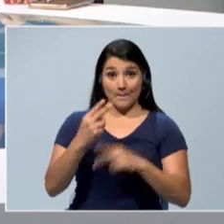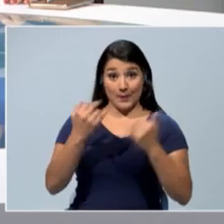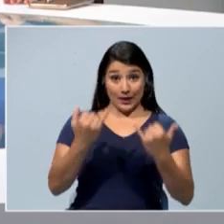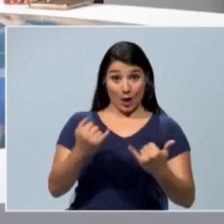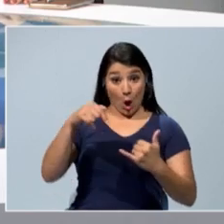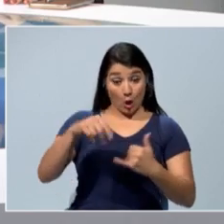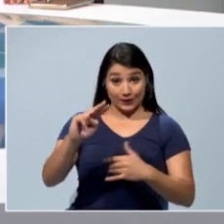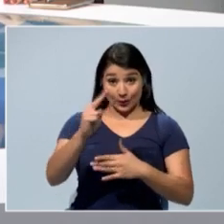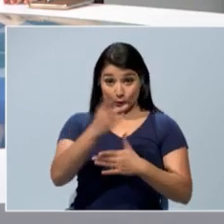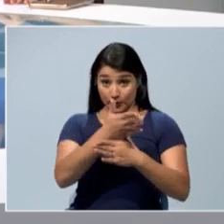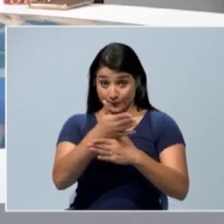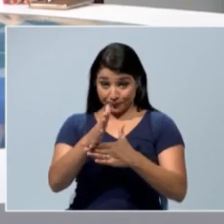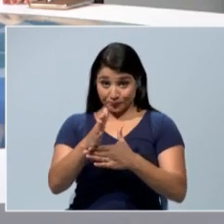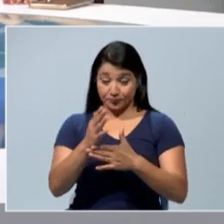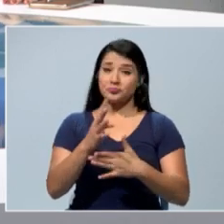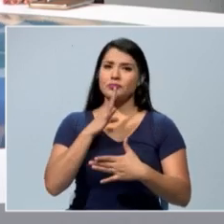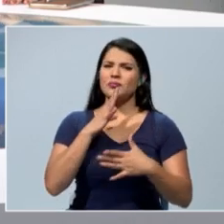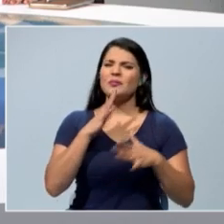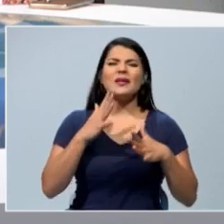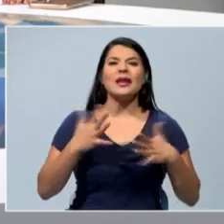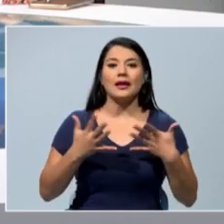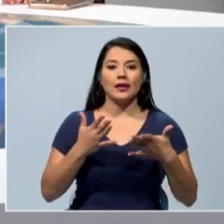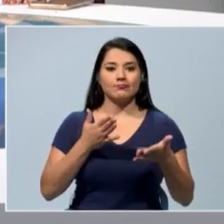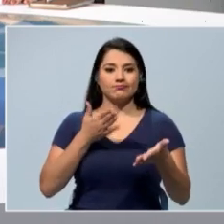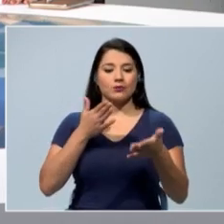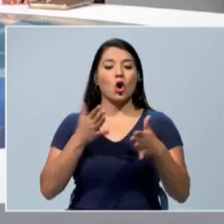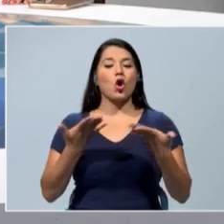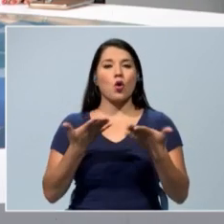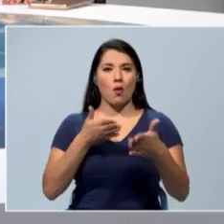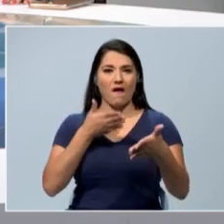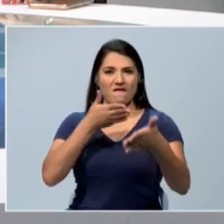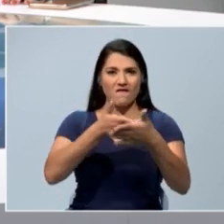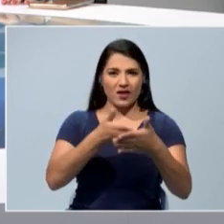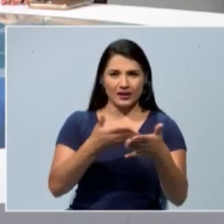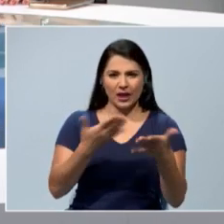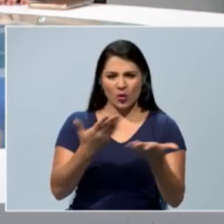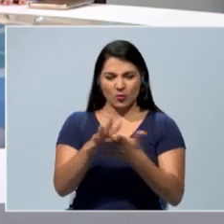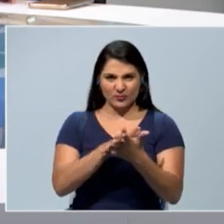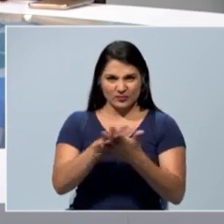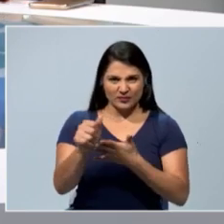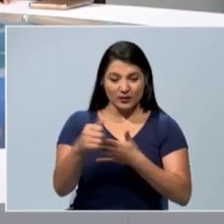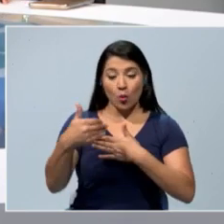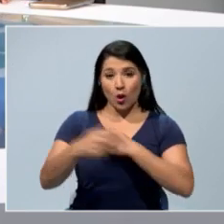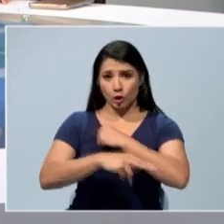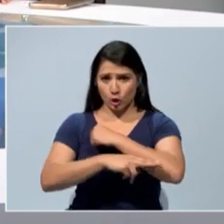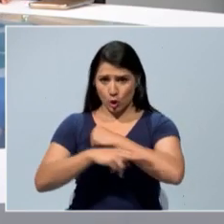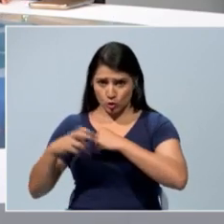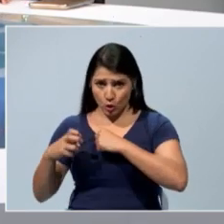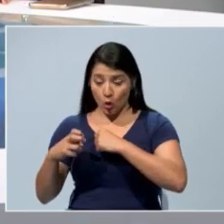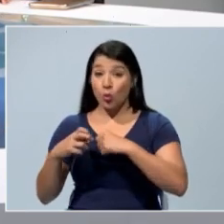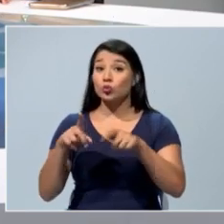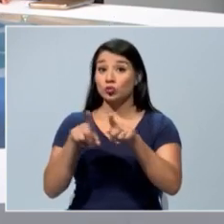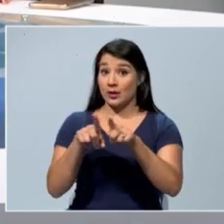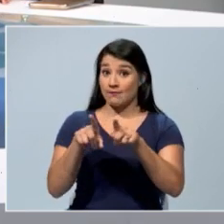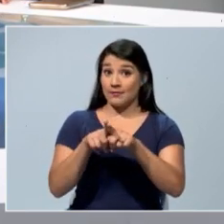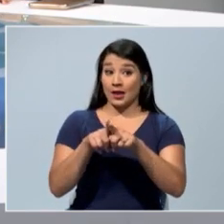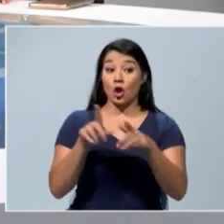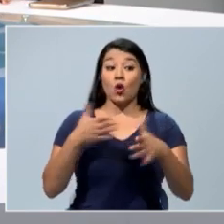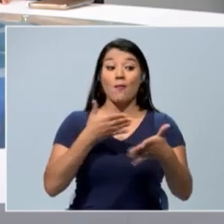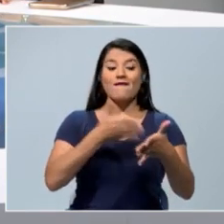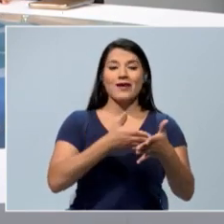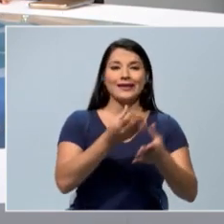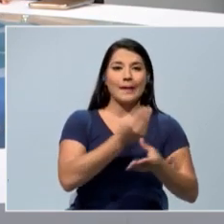Hablaremos un poco de los daños que se provocan a acueductos de la IA, daños también a pequeños empresarios o productores que han sufrido a